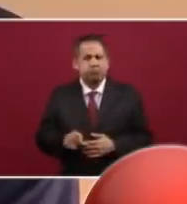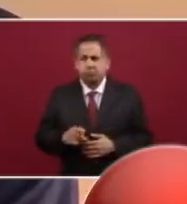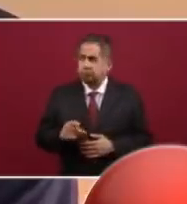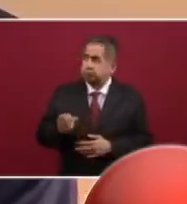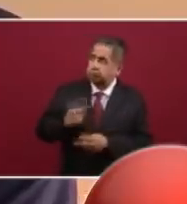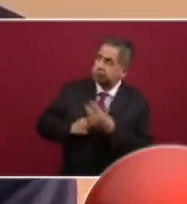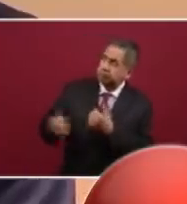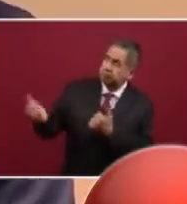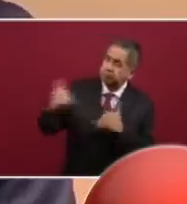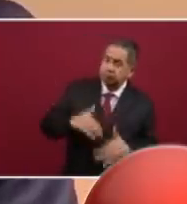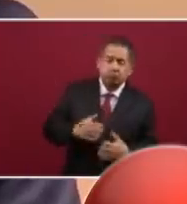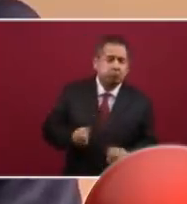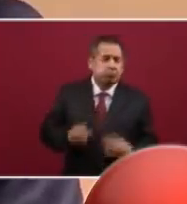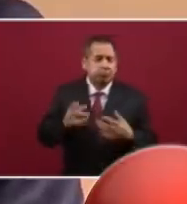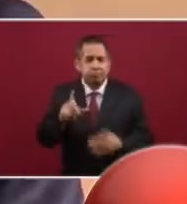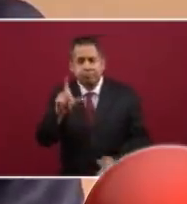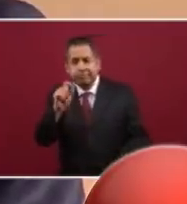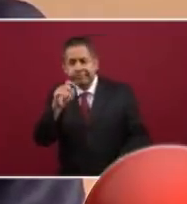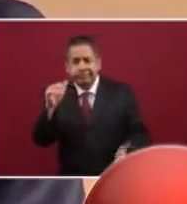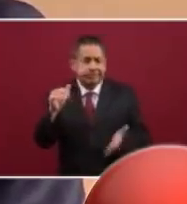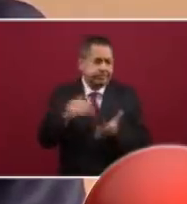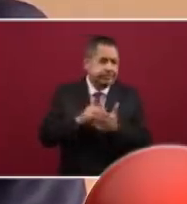20,000 españoles